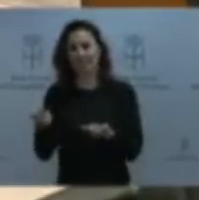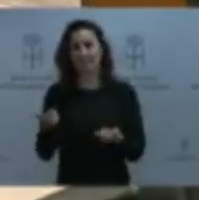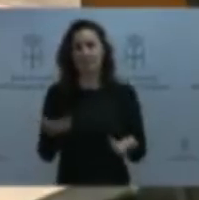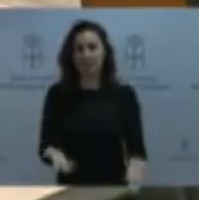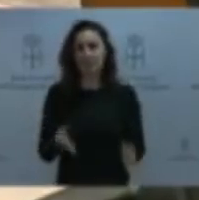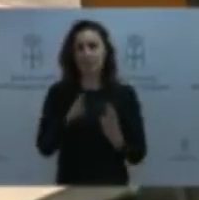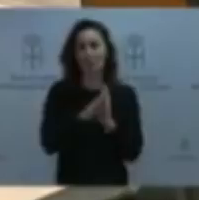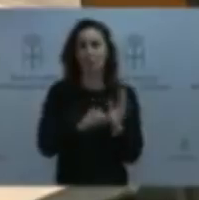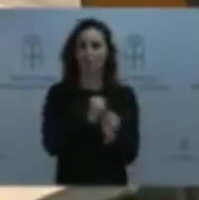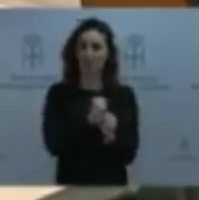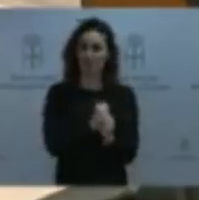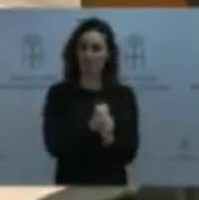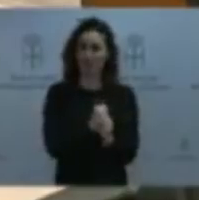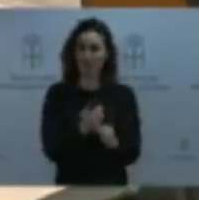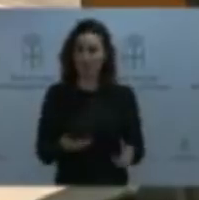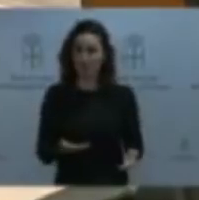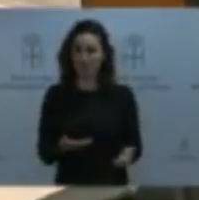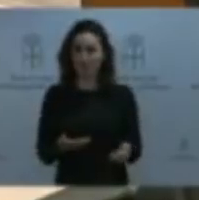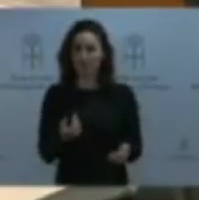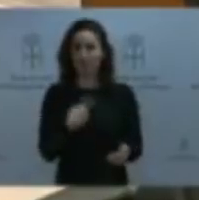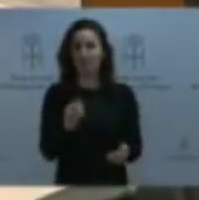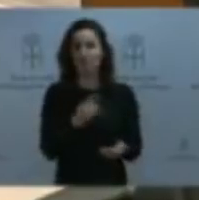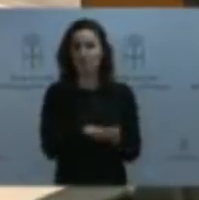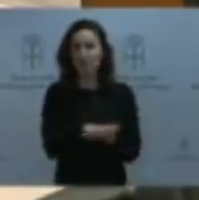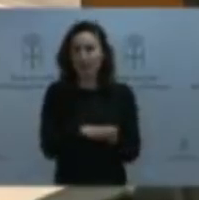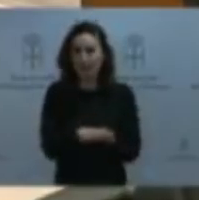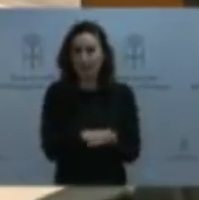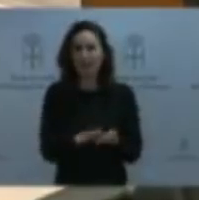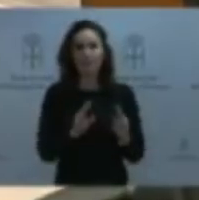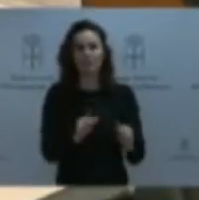habíamos estado hablando al respecto de la implementación de determinados